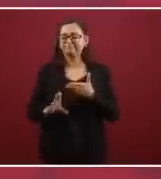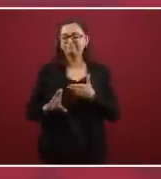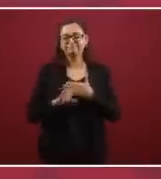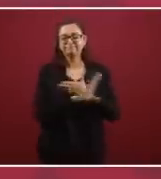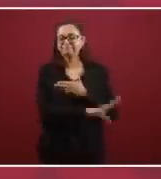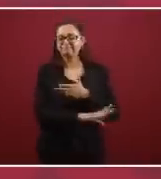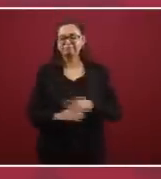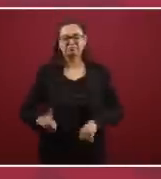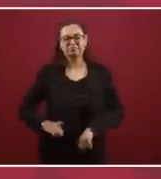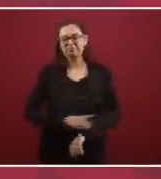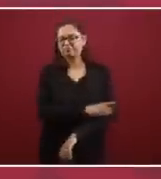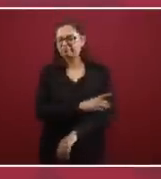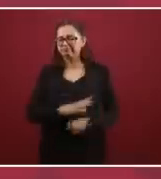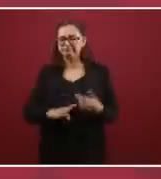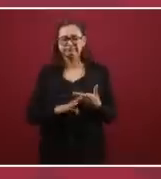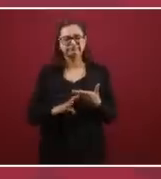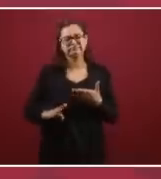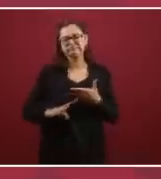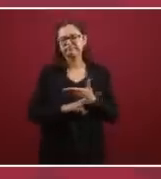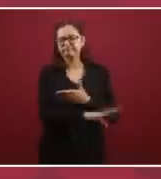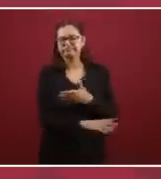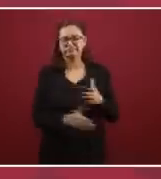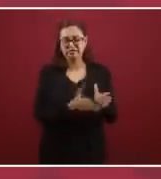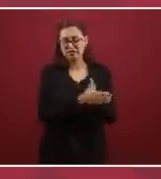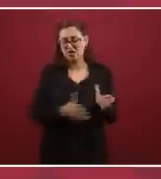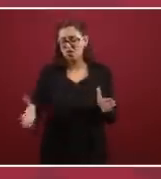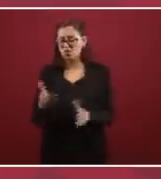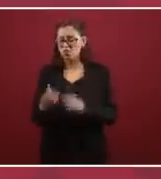las venganzas. Estamos en una etapa nueva,